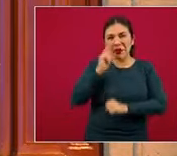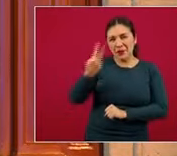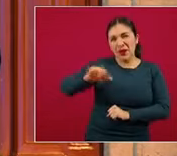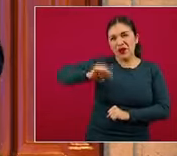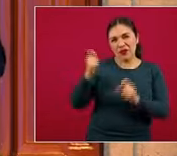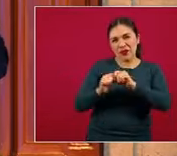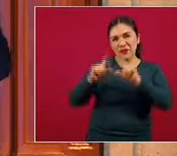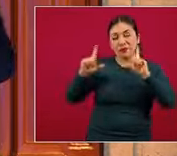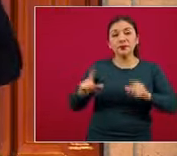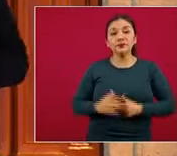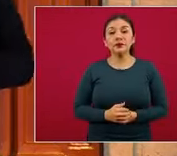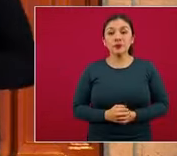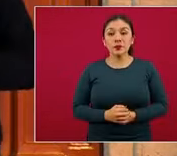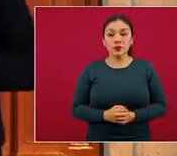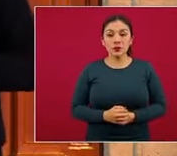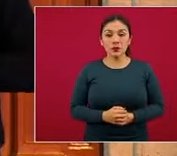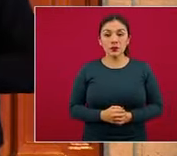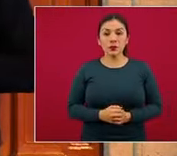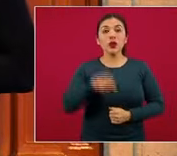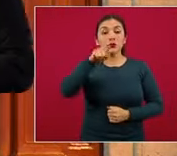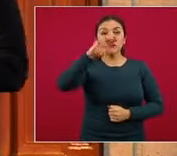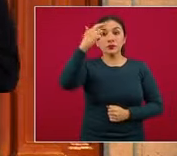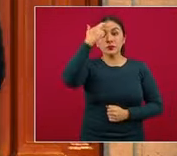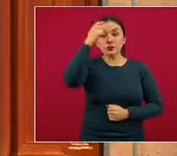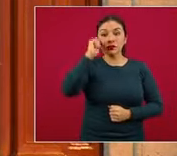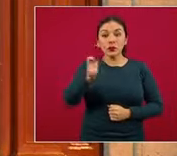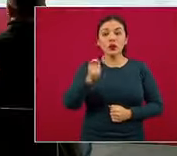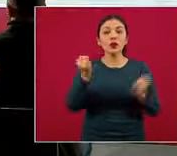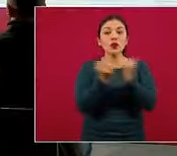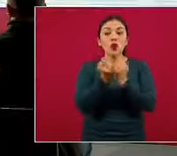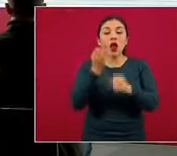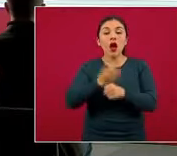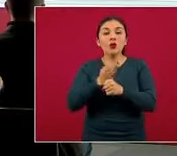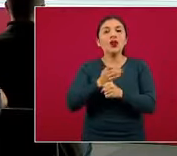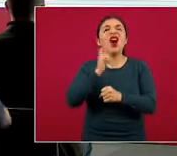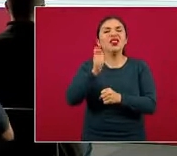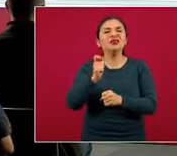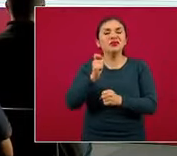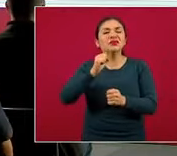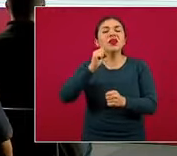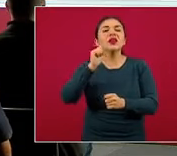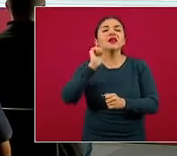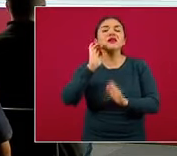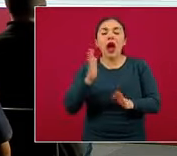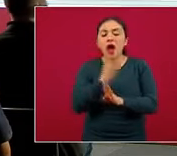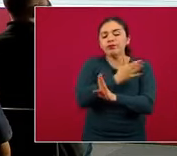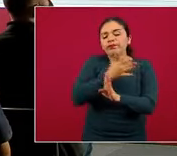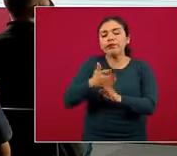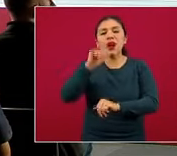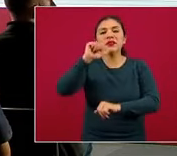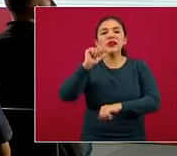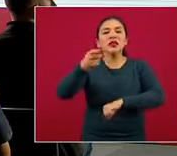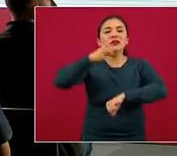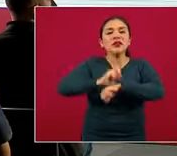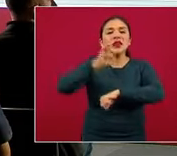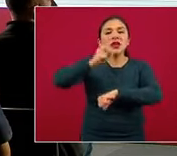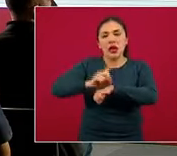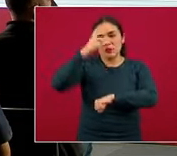siguiente diapositiva. Recordemos que estamos también en este marco de los 16 días